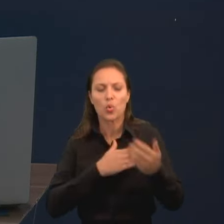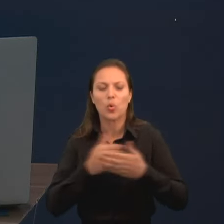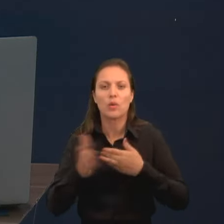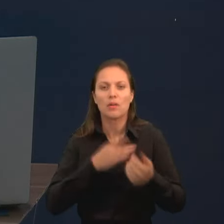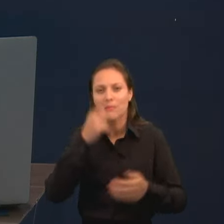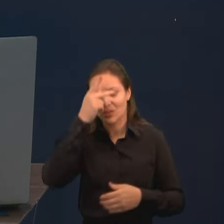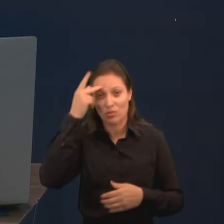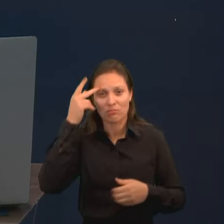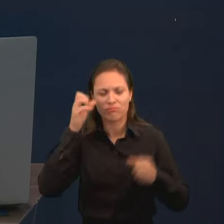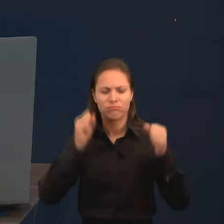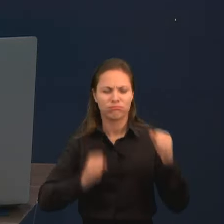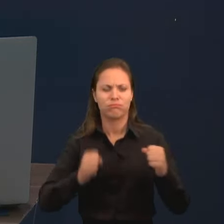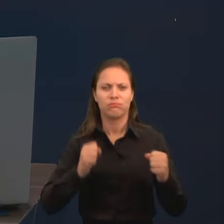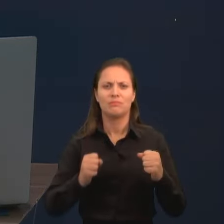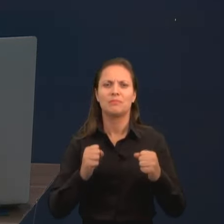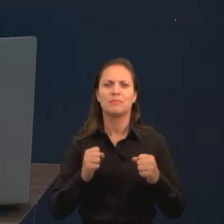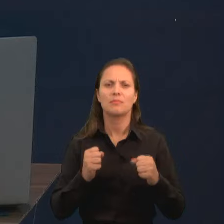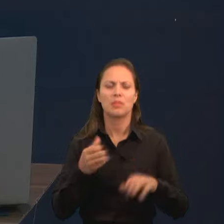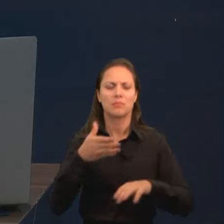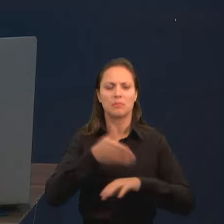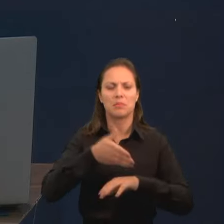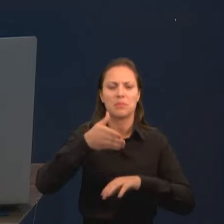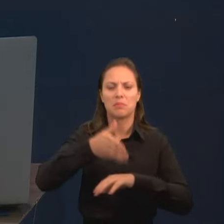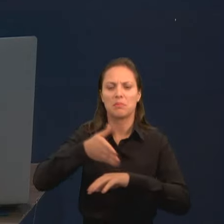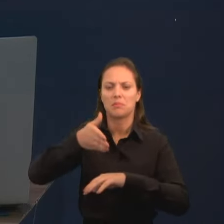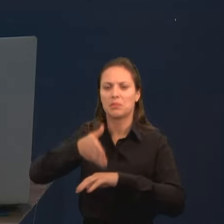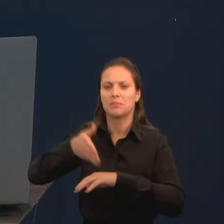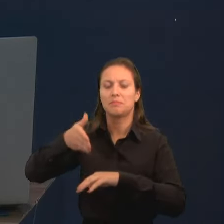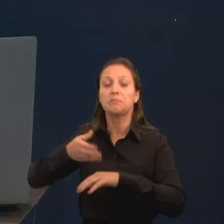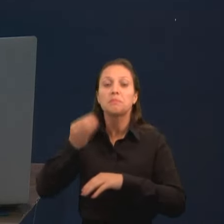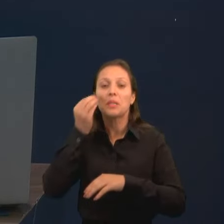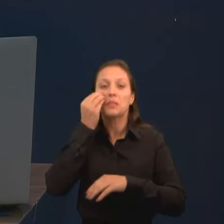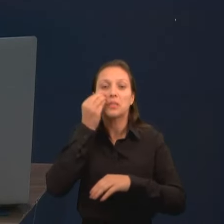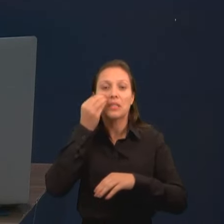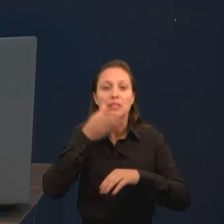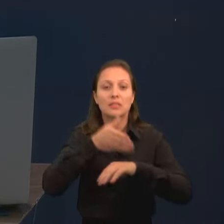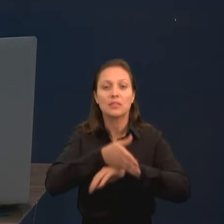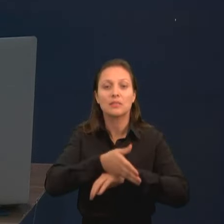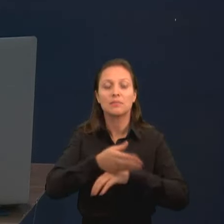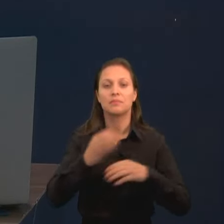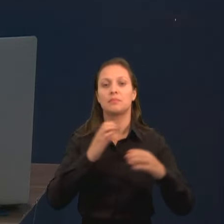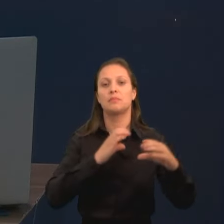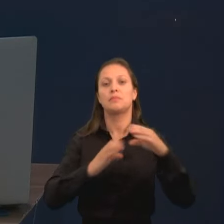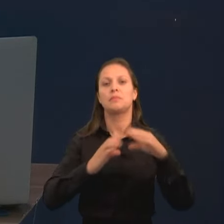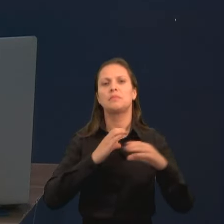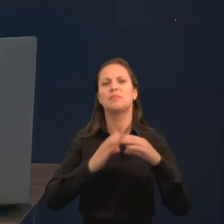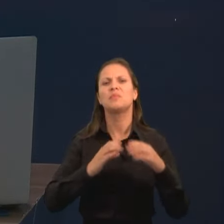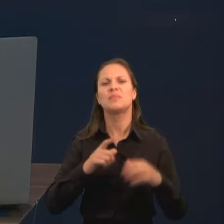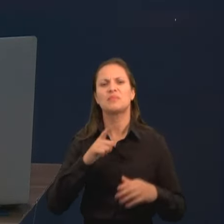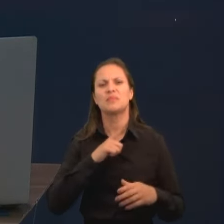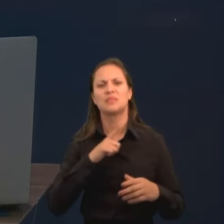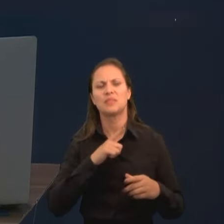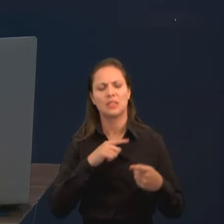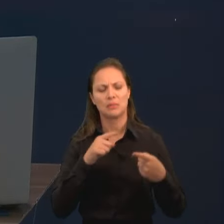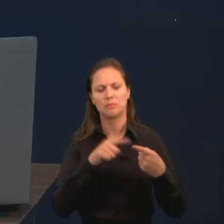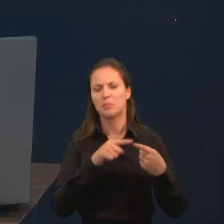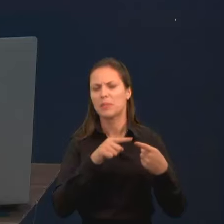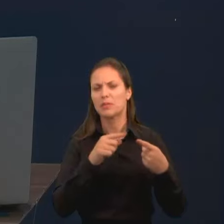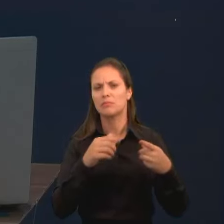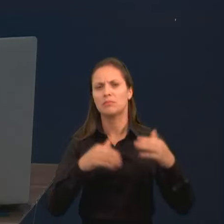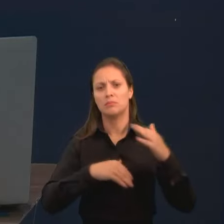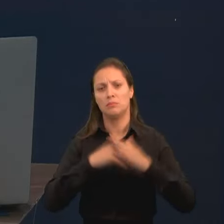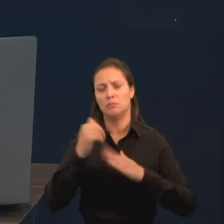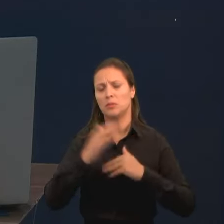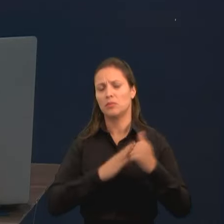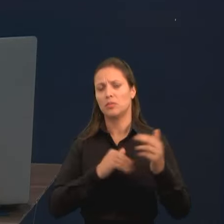Internet, cualquier persona del grupo pueda empezar a participar en la industria de la comunicación. En un primer momento